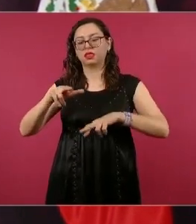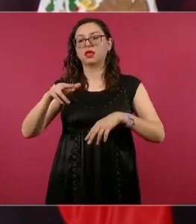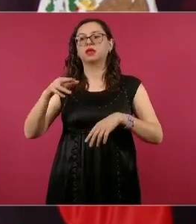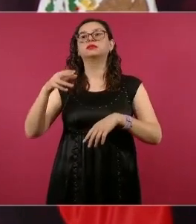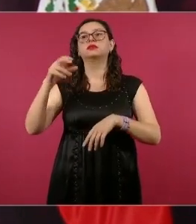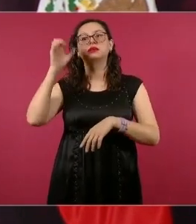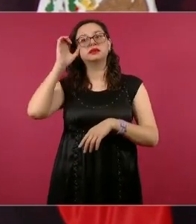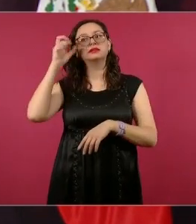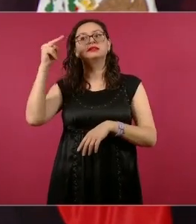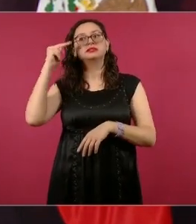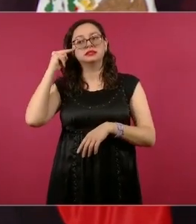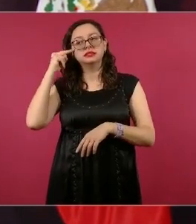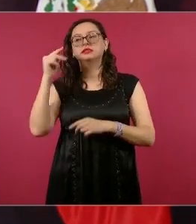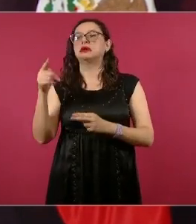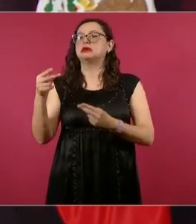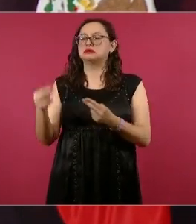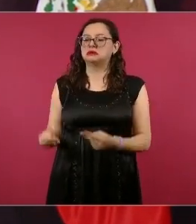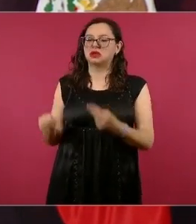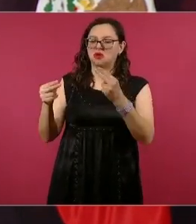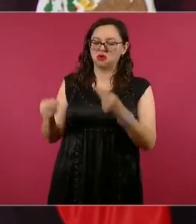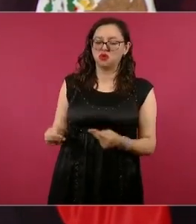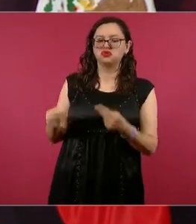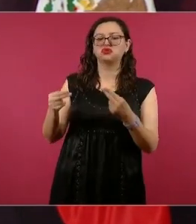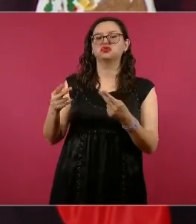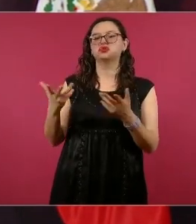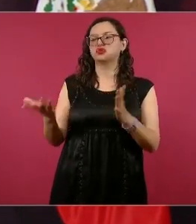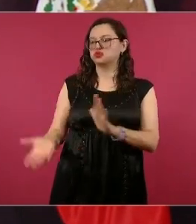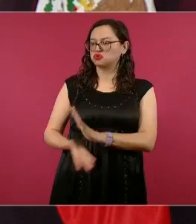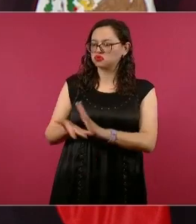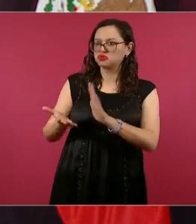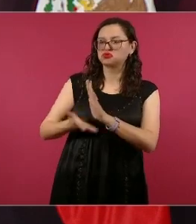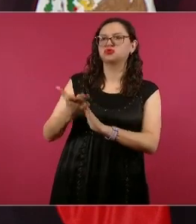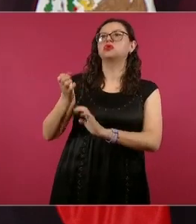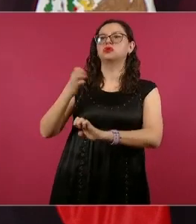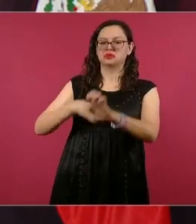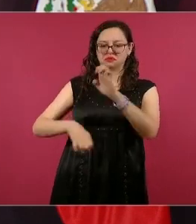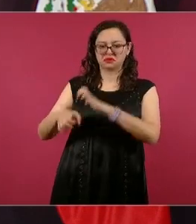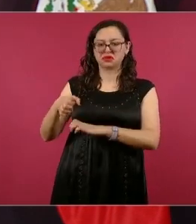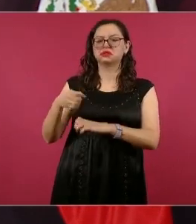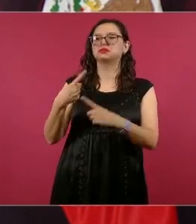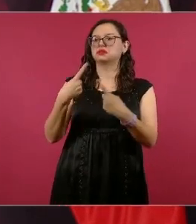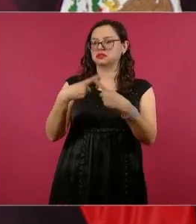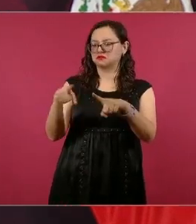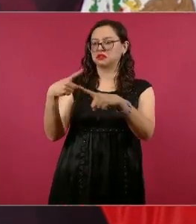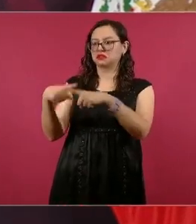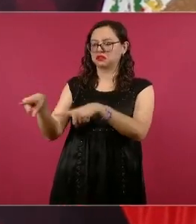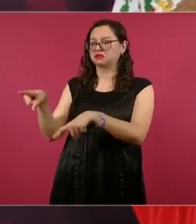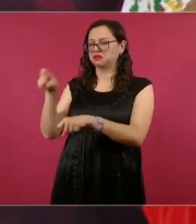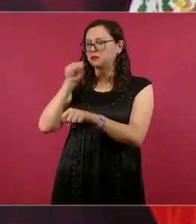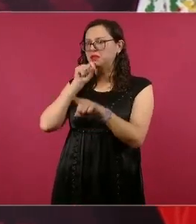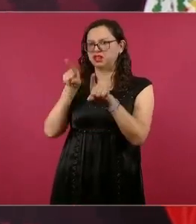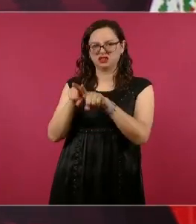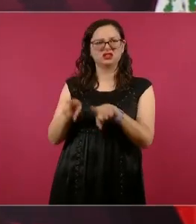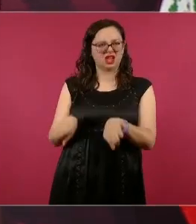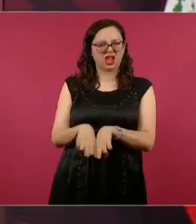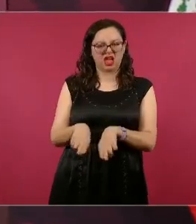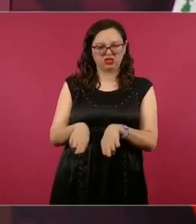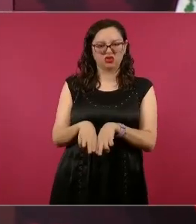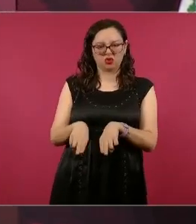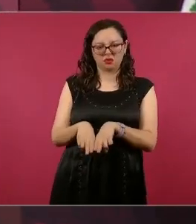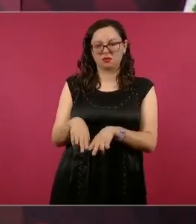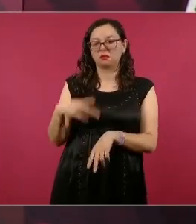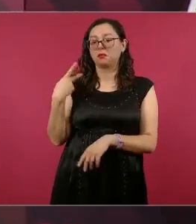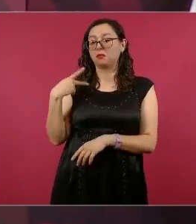un comerciante muy especial, otro un constructor, hay por ahí un nieto, todo. Entonces, pero un